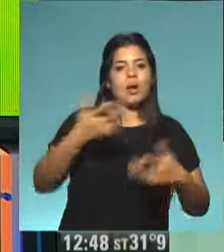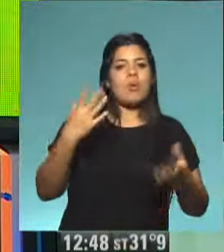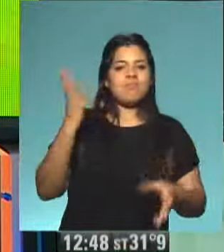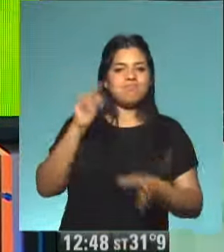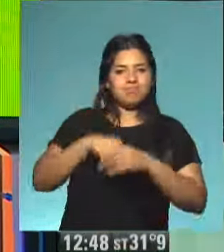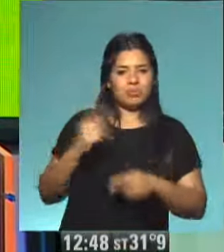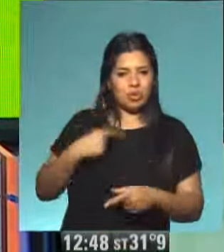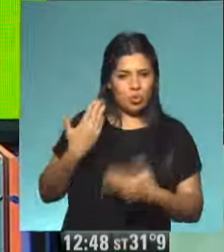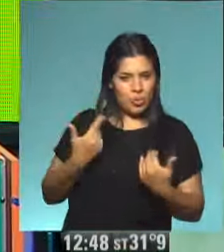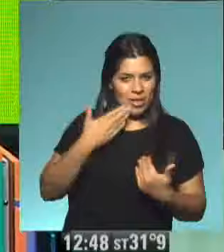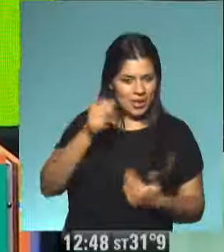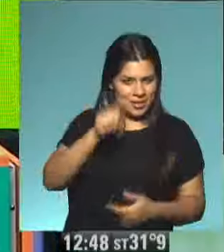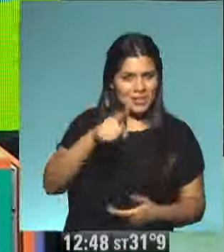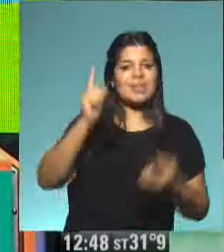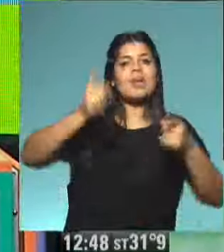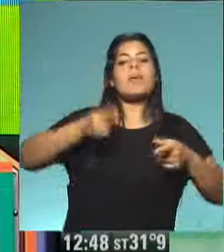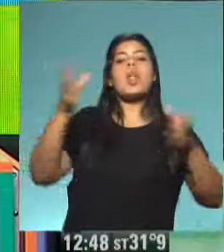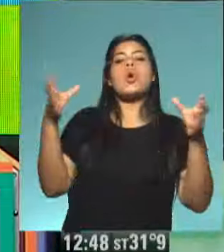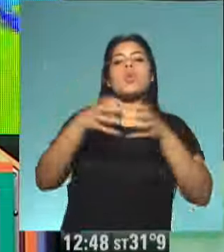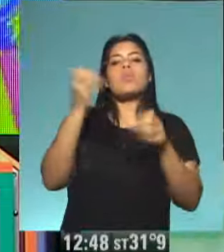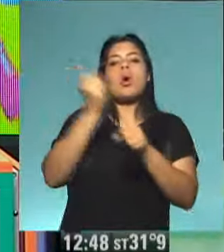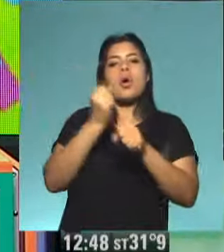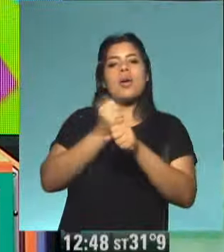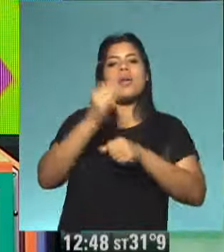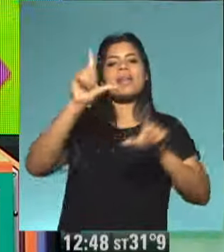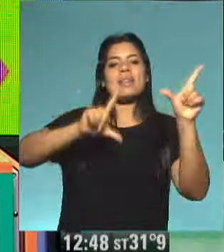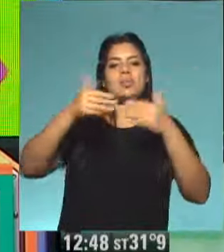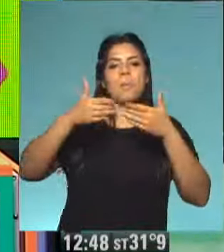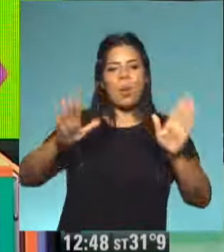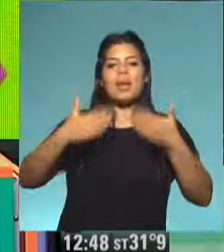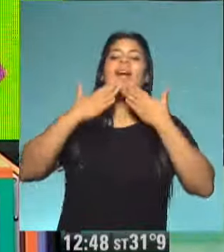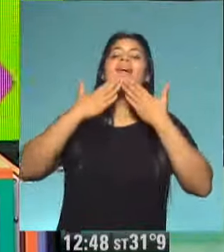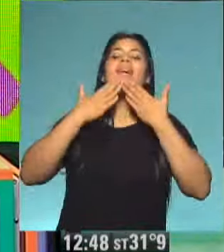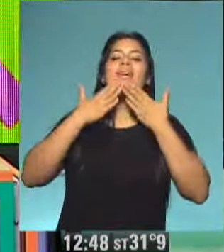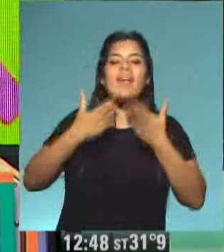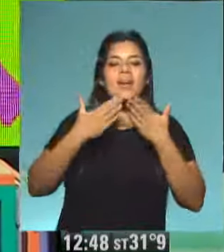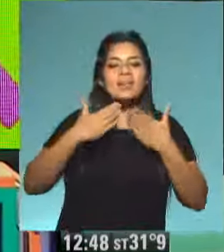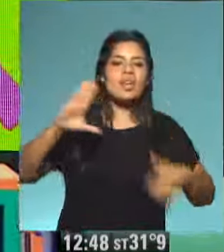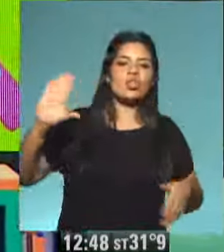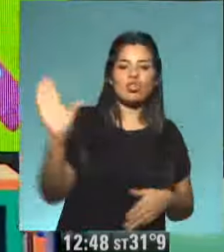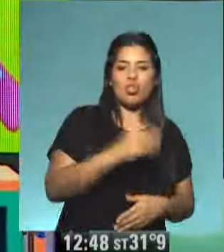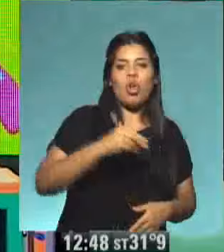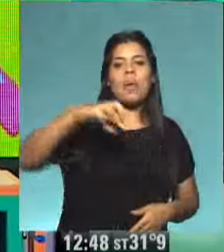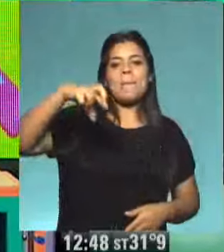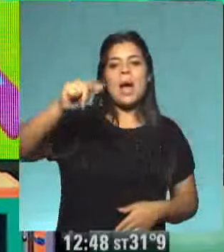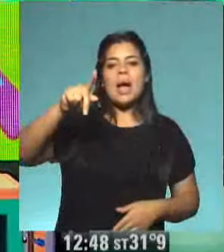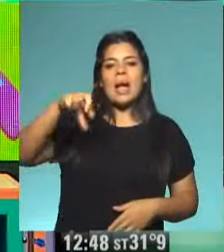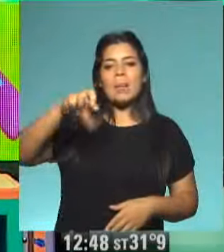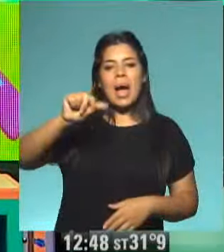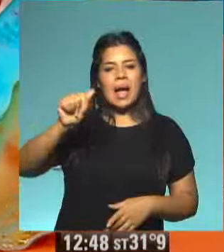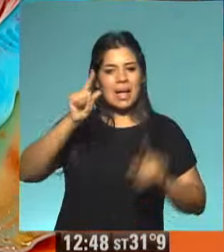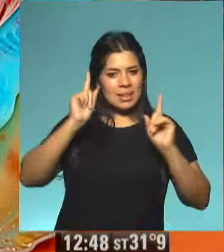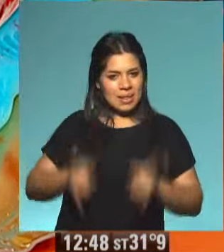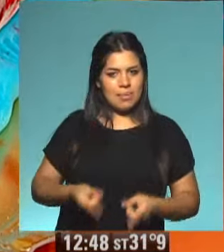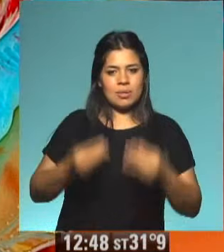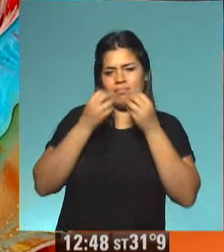Molinero y a todo el equipo de la televisión pública. Muchísimas, pero muchísimas gracias. Muchas gracias. Miren a qué todo hermosura. Paca, paca. Qué hermosura esta